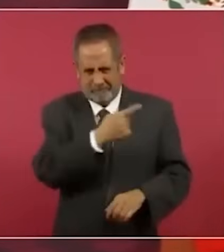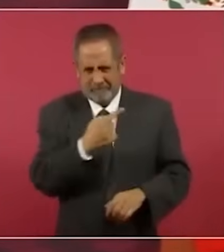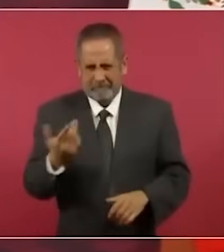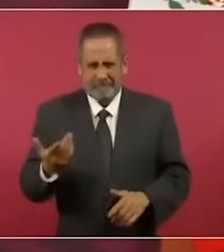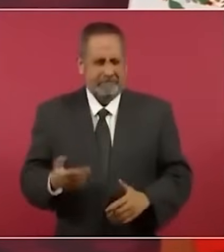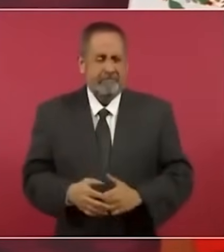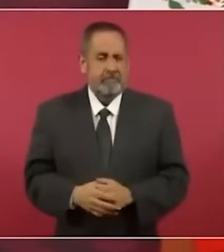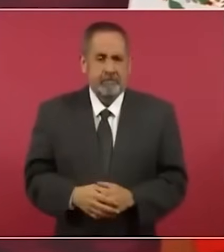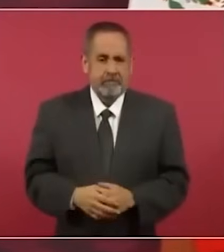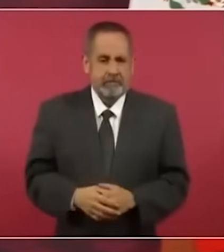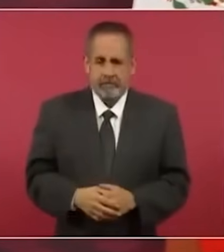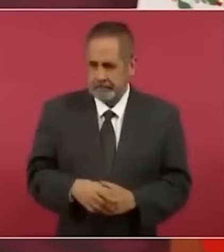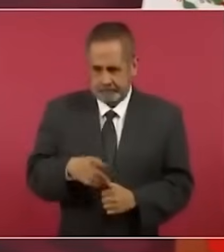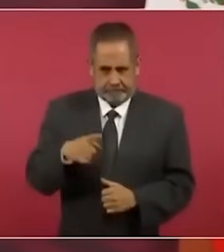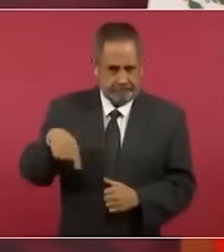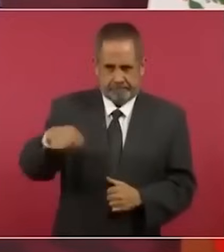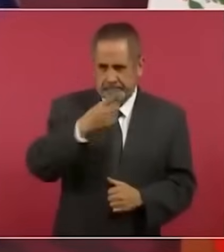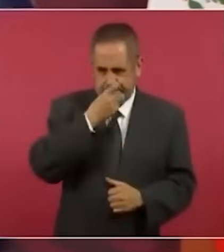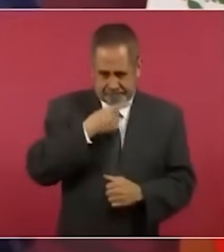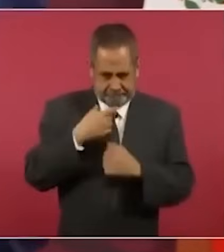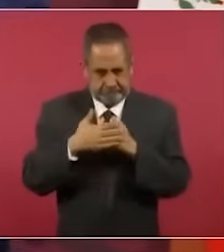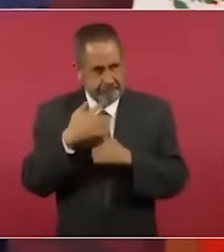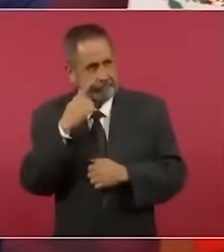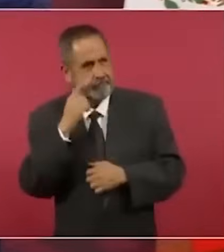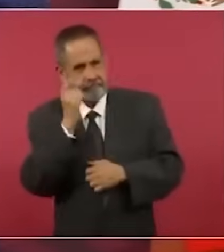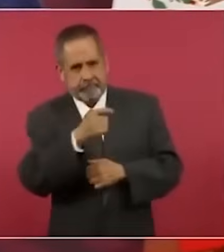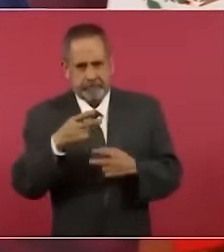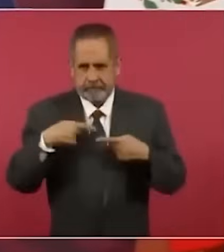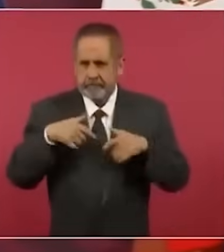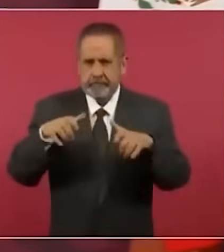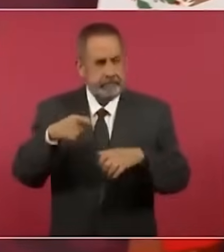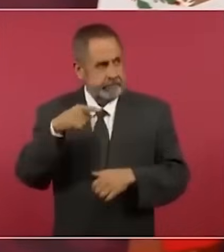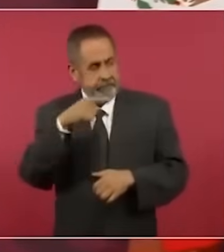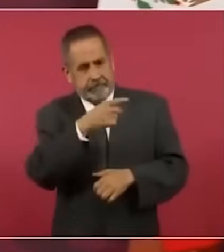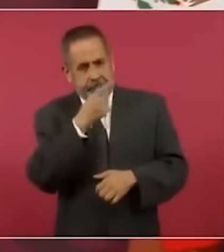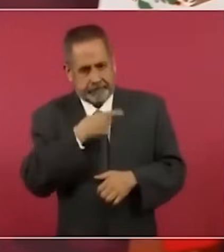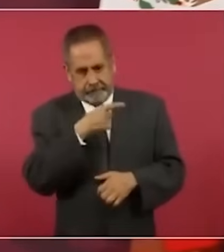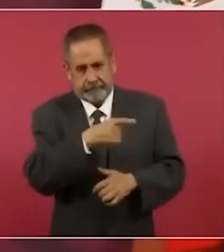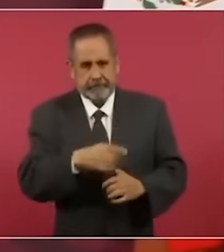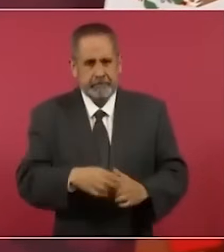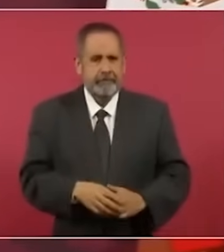Y que me diga la gente, el pueblo,